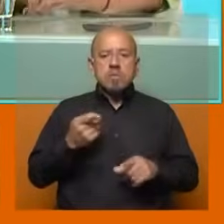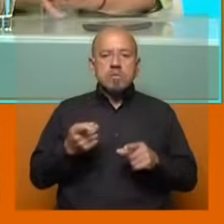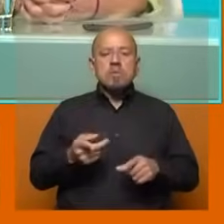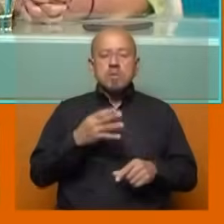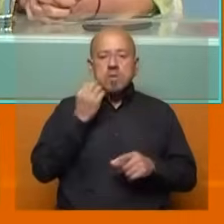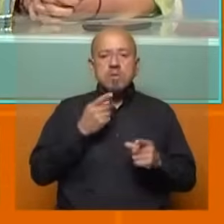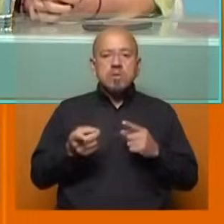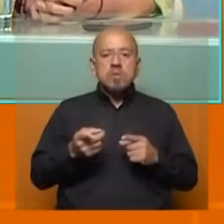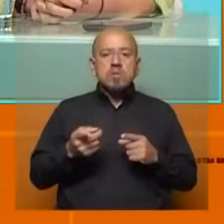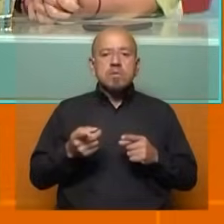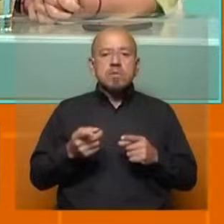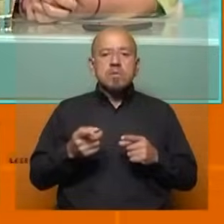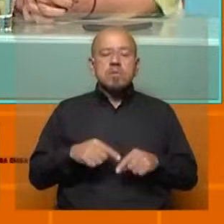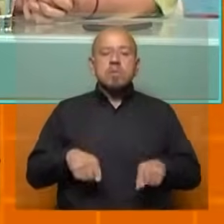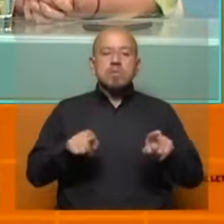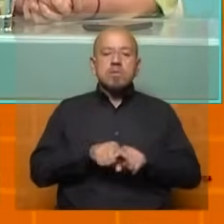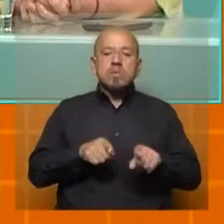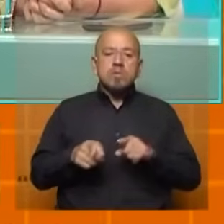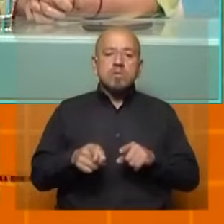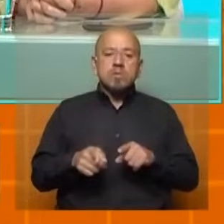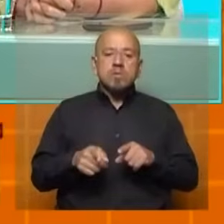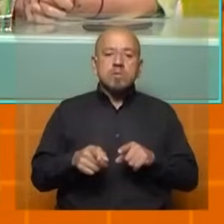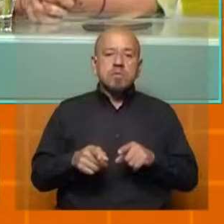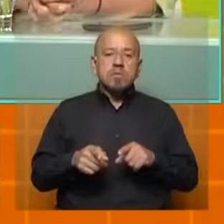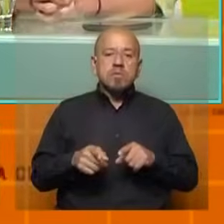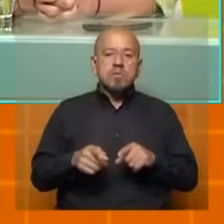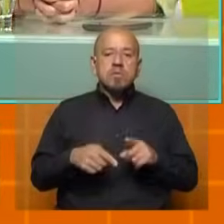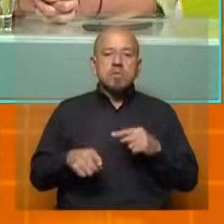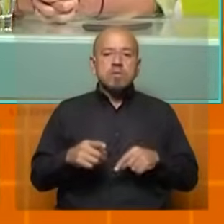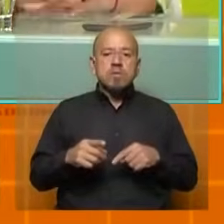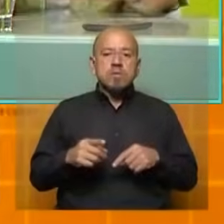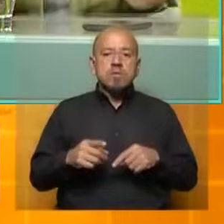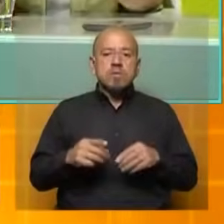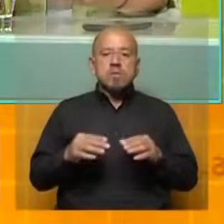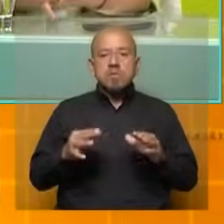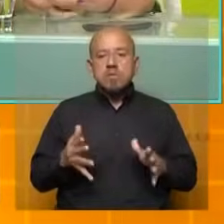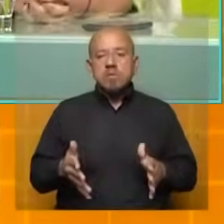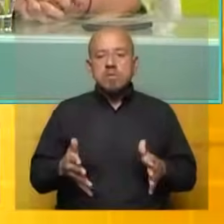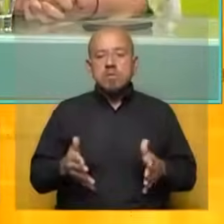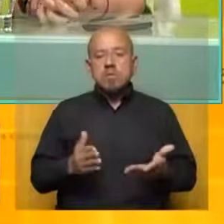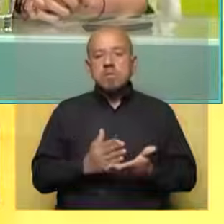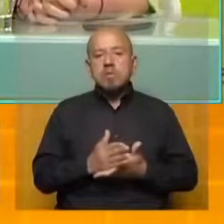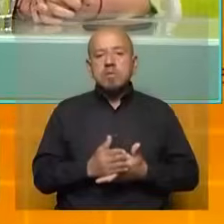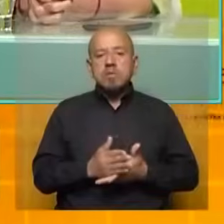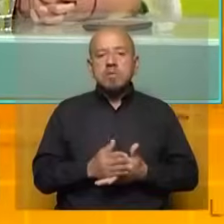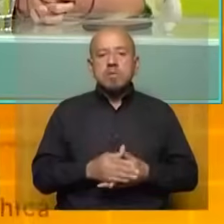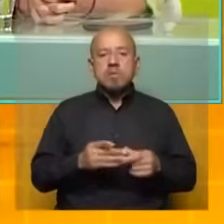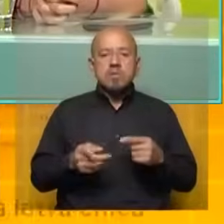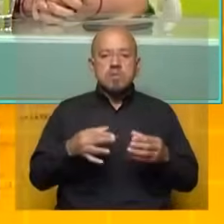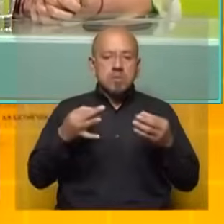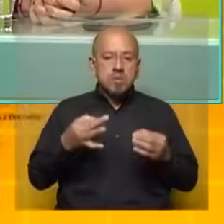bueno, igual es como que queda tanto, que siempre queda más que lo que uno ha transitado, y eso la